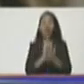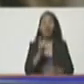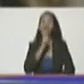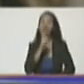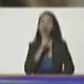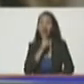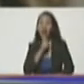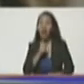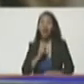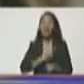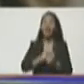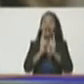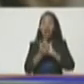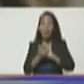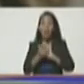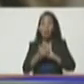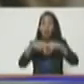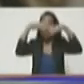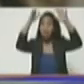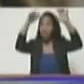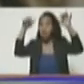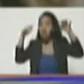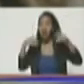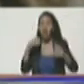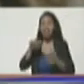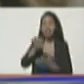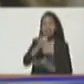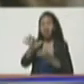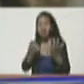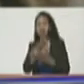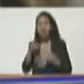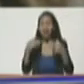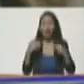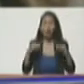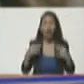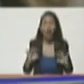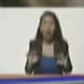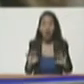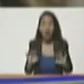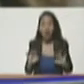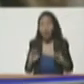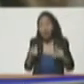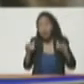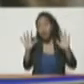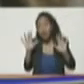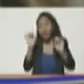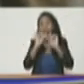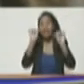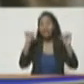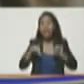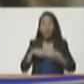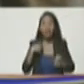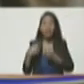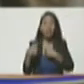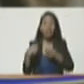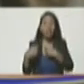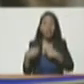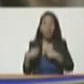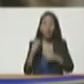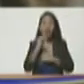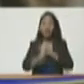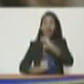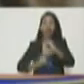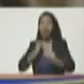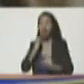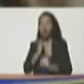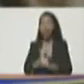del cambio climático, los desastres naturales, el injusto sistema financiero internacional y